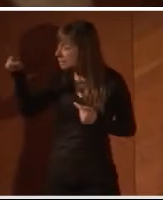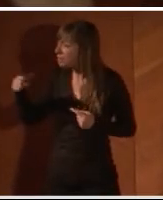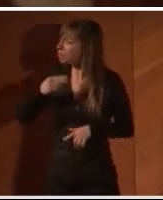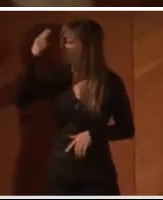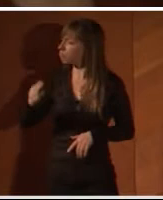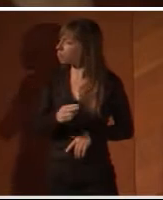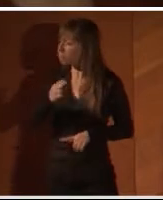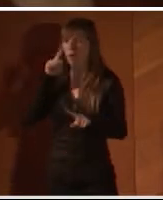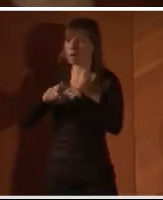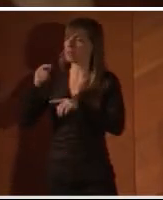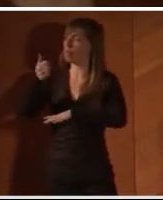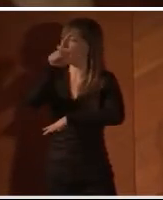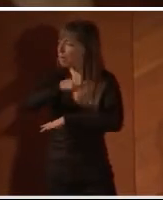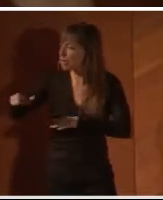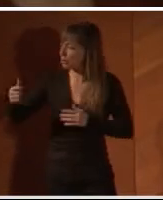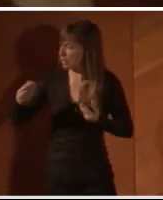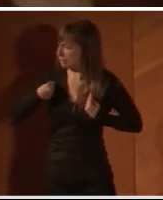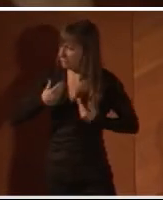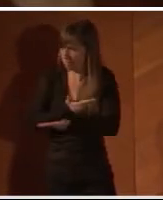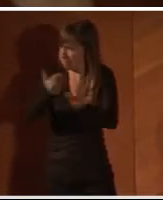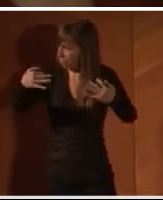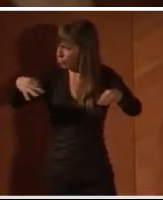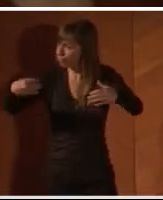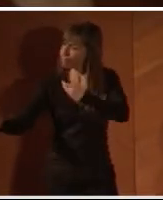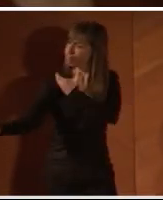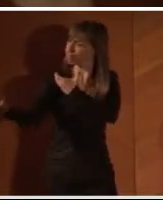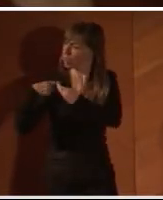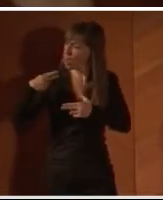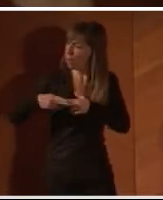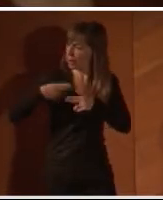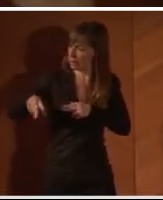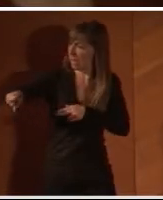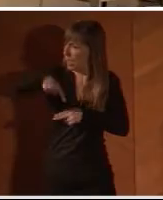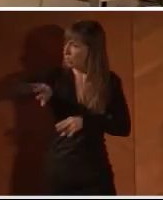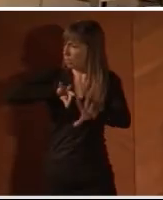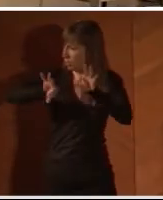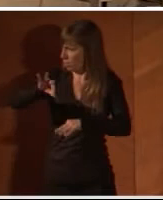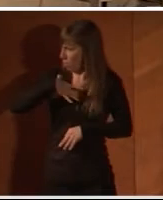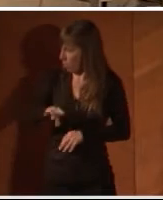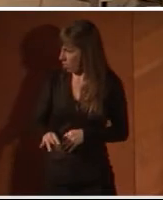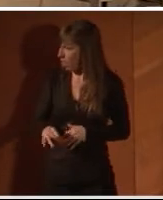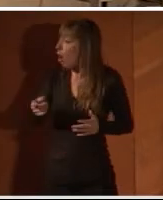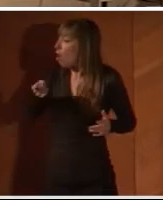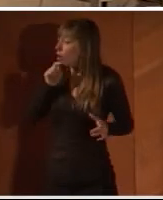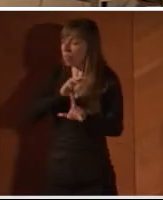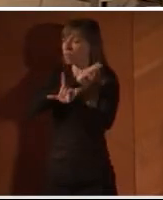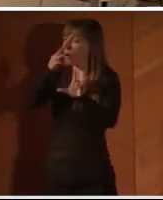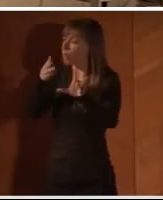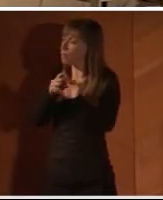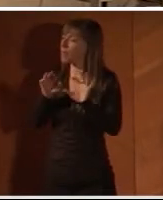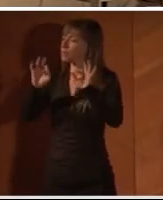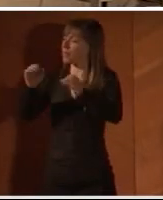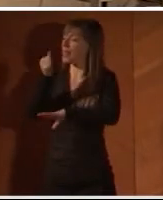la ciudadanía en la política local. Lo van a hacer poniendo a su disposición el portal de